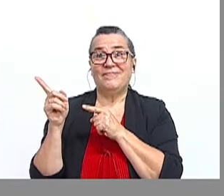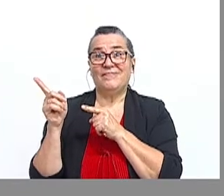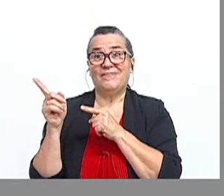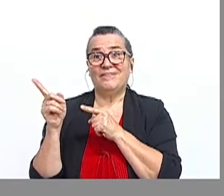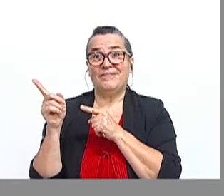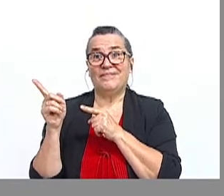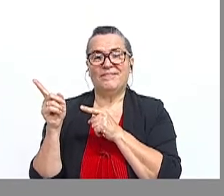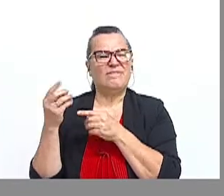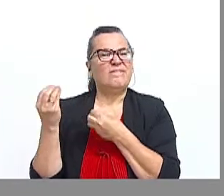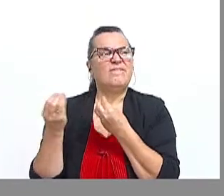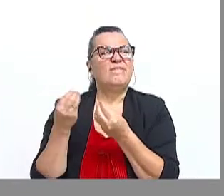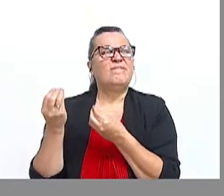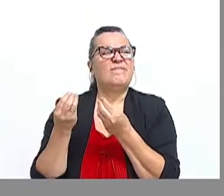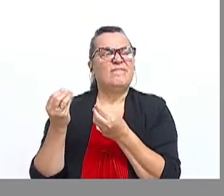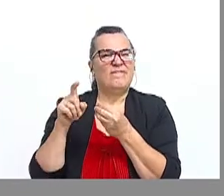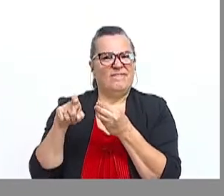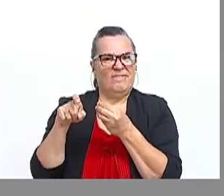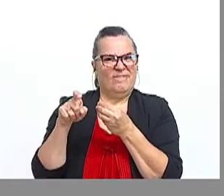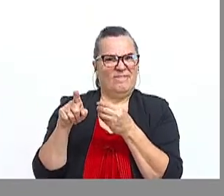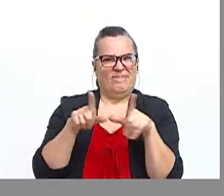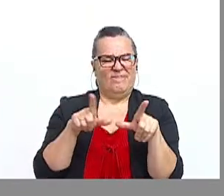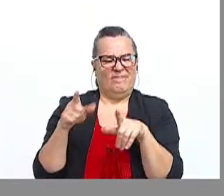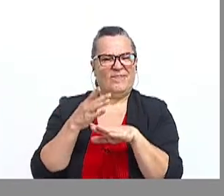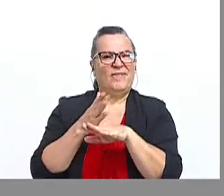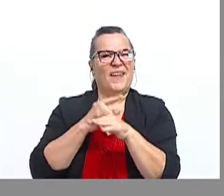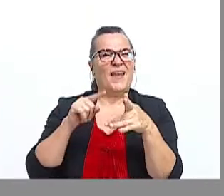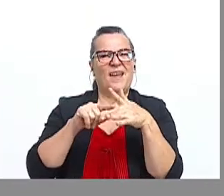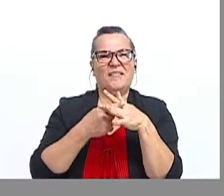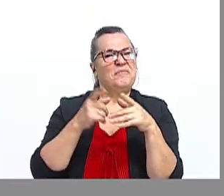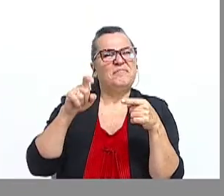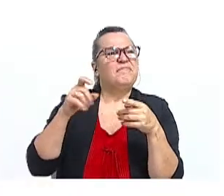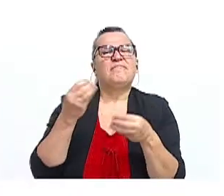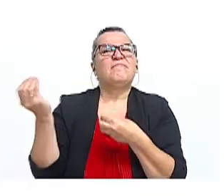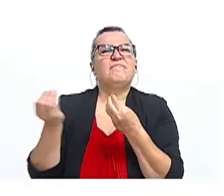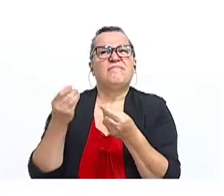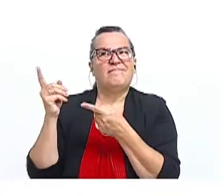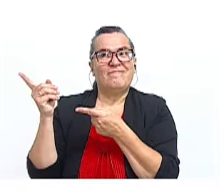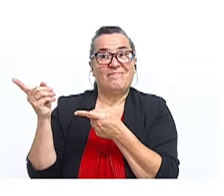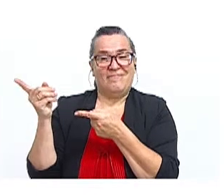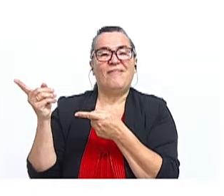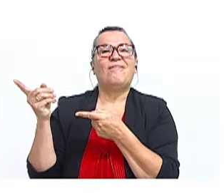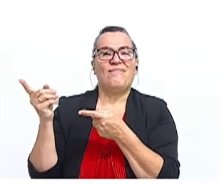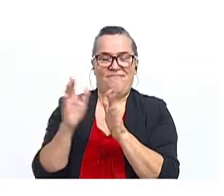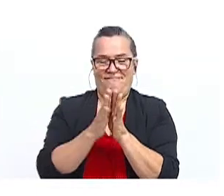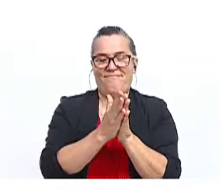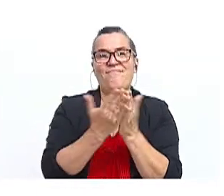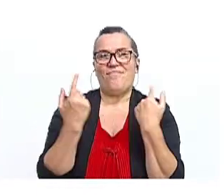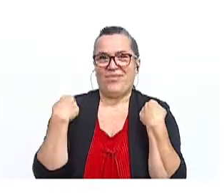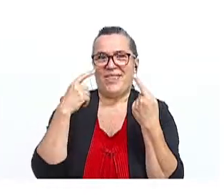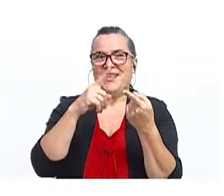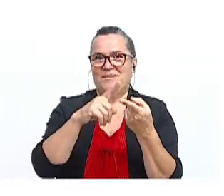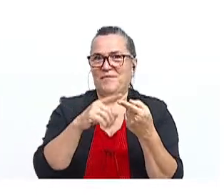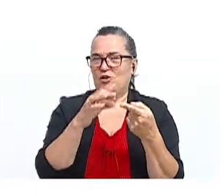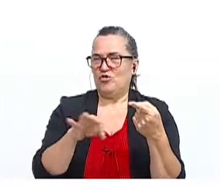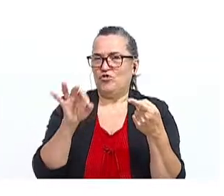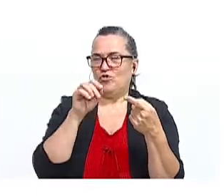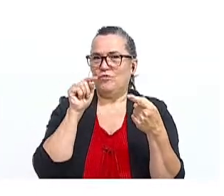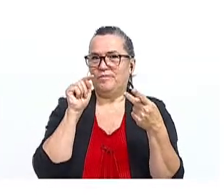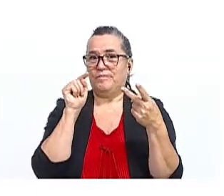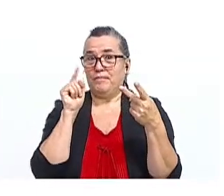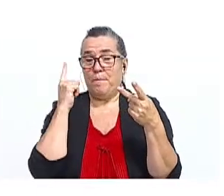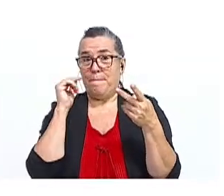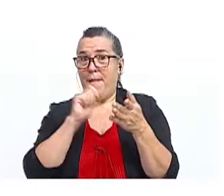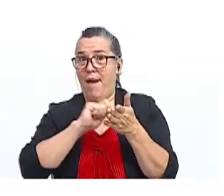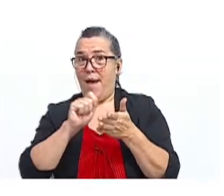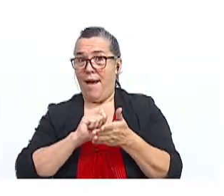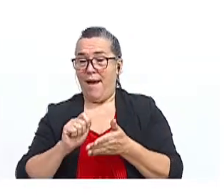Vamos a prepararnos. Antes de empezar, ¿qué necesitamos? Cuaderno de español, muy importante para hacer